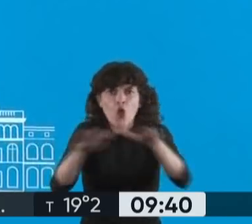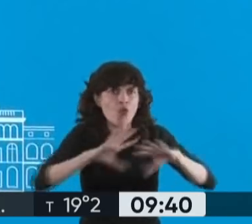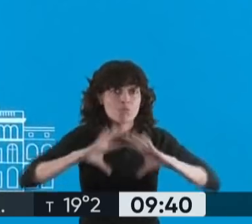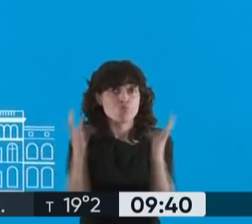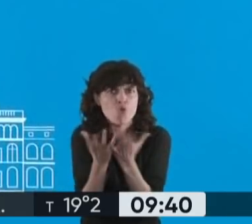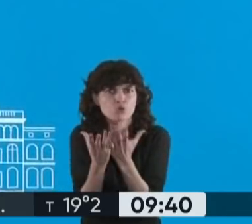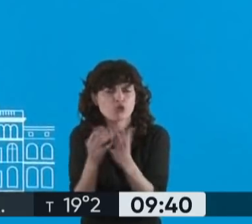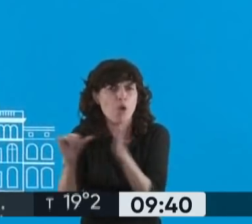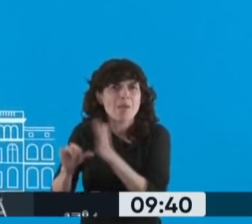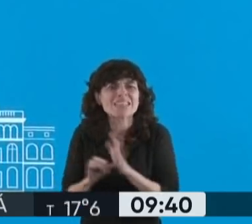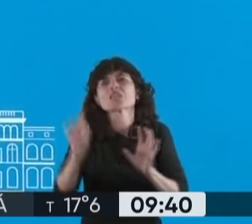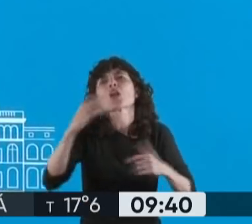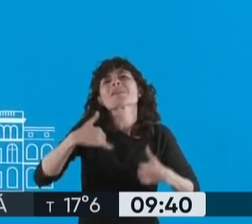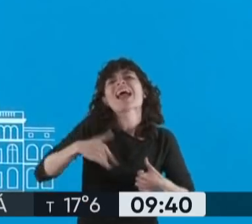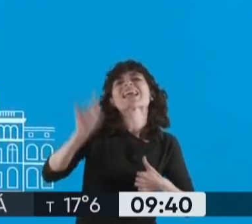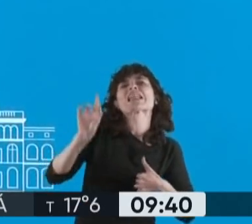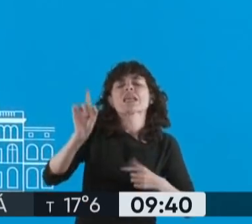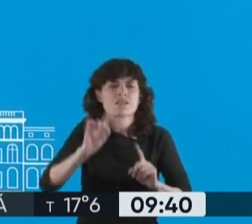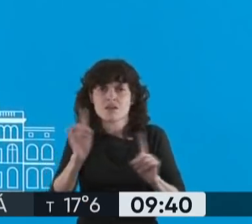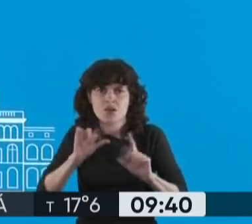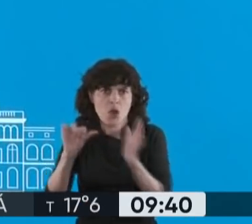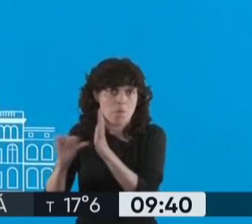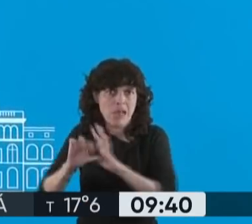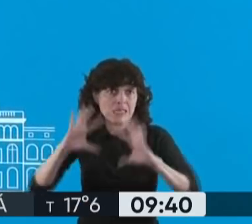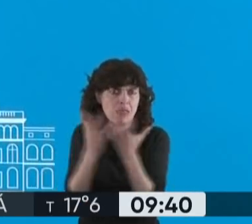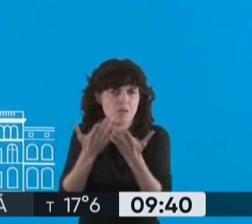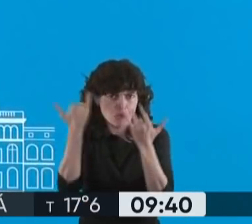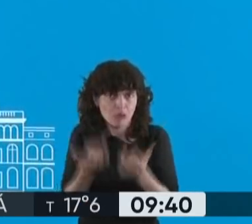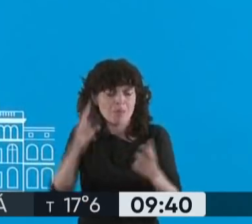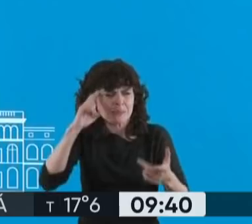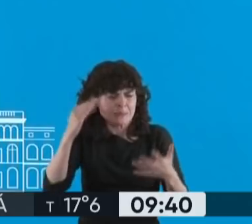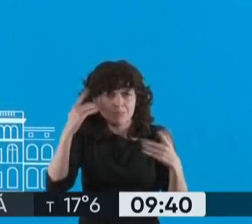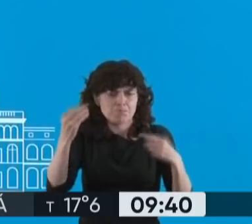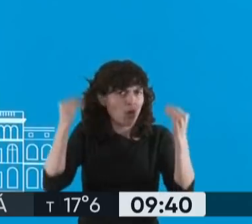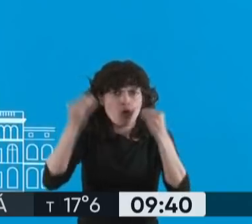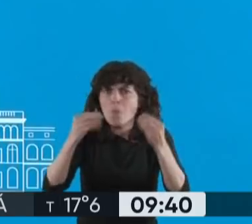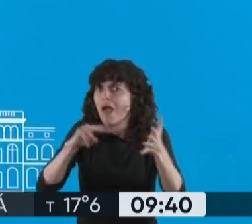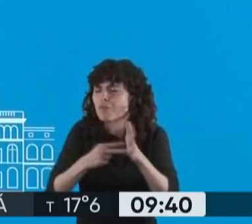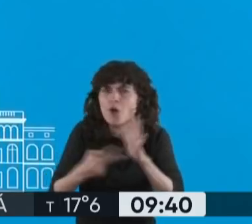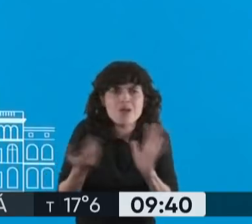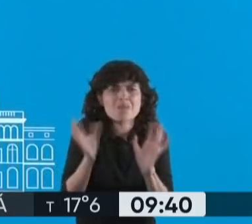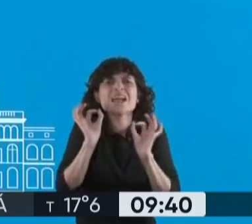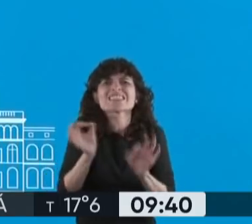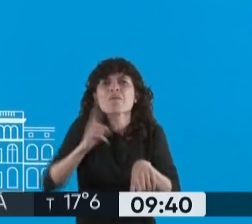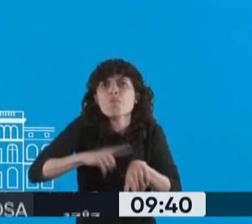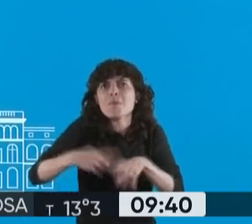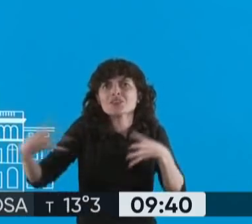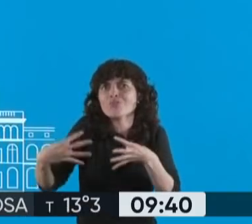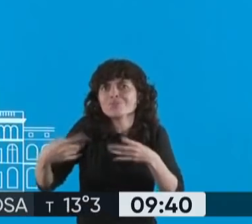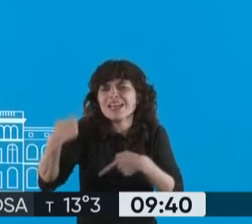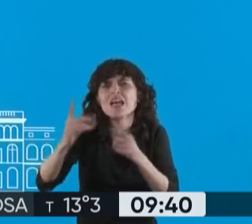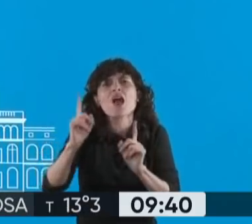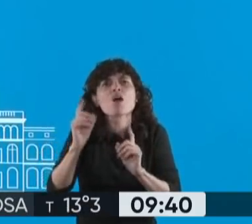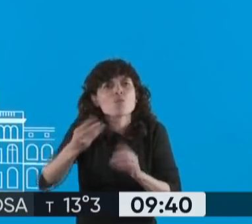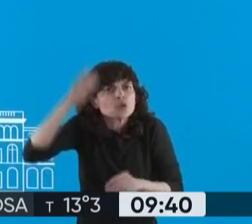nos atraviesa solamente como gobierno, porque es una guerra que se está llevando adelante, como otras que sucedieron en